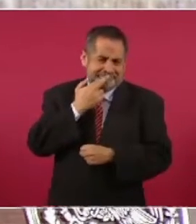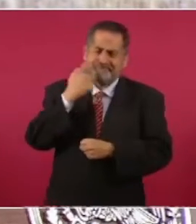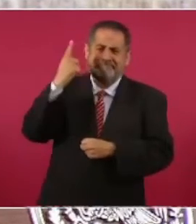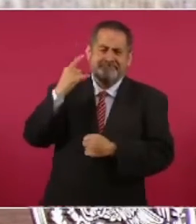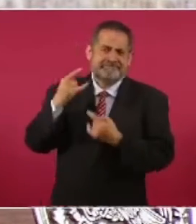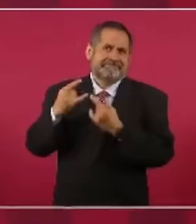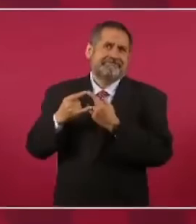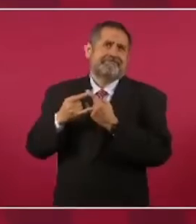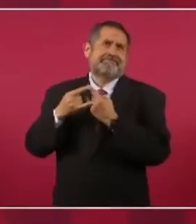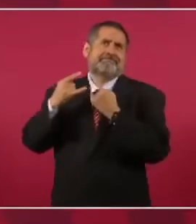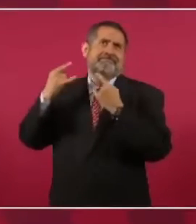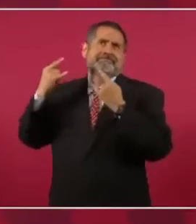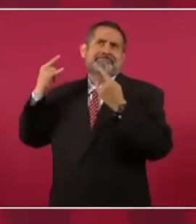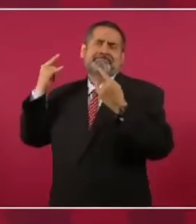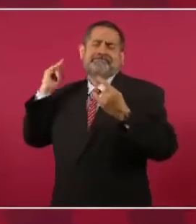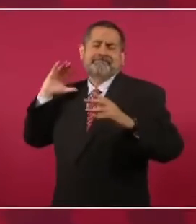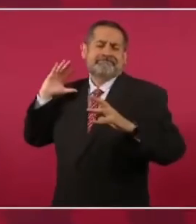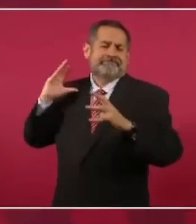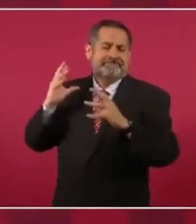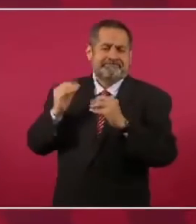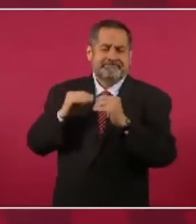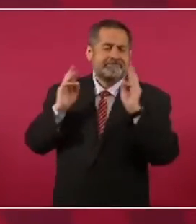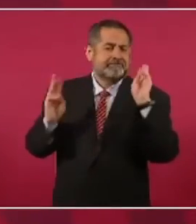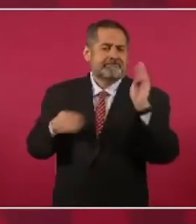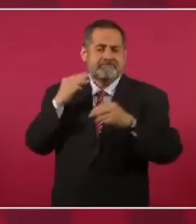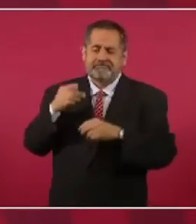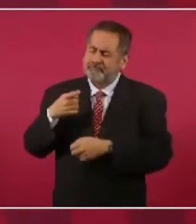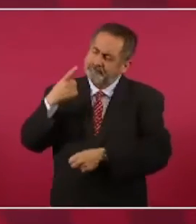en toda la historia del mundo.